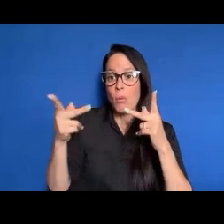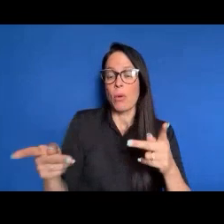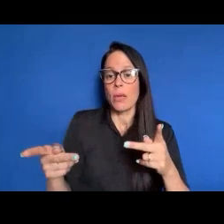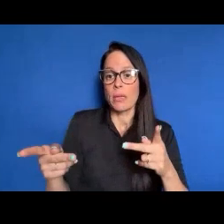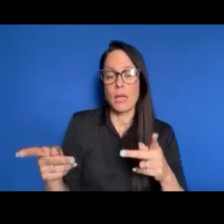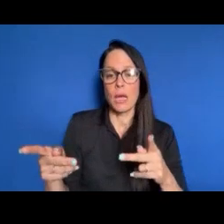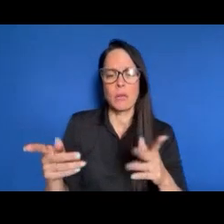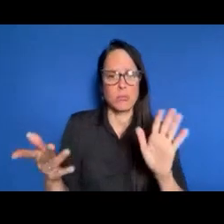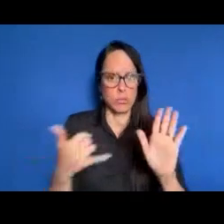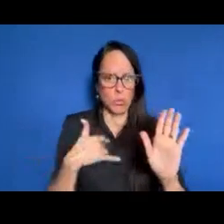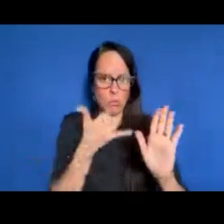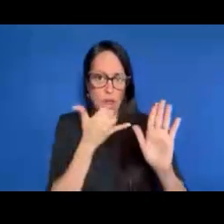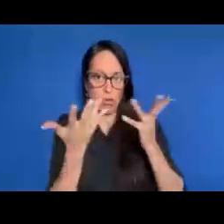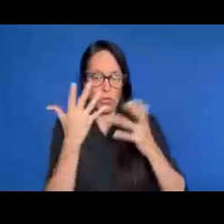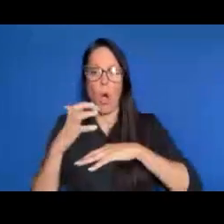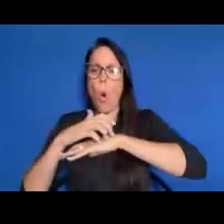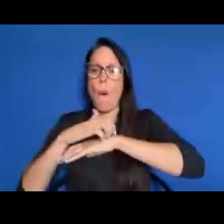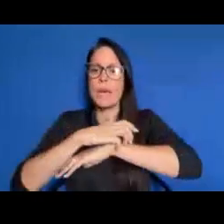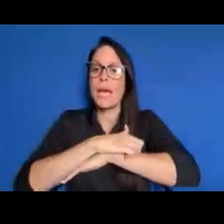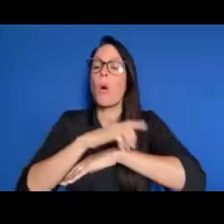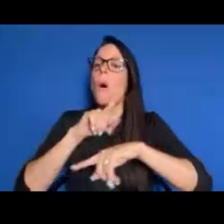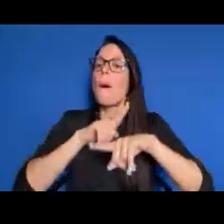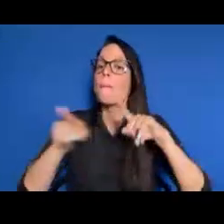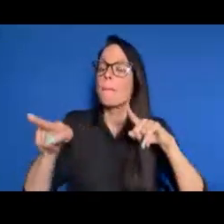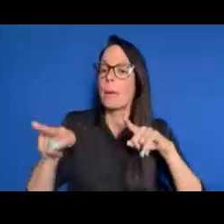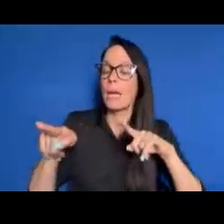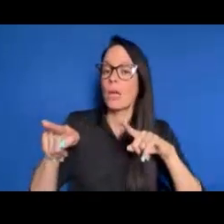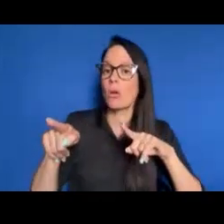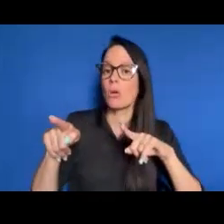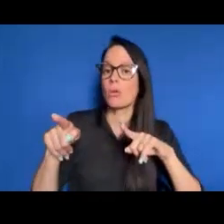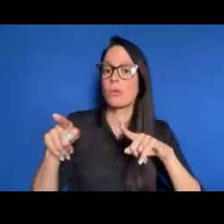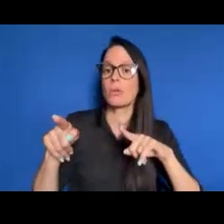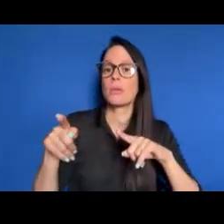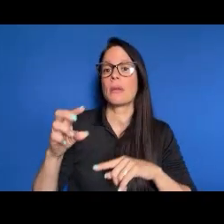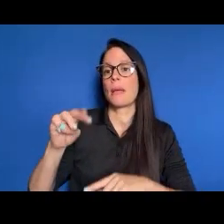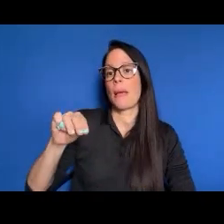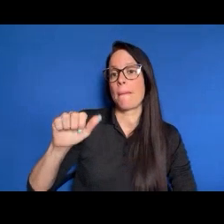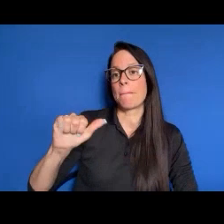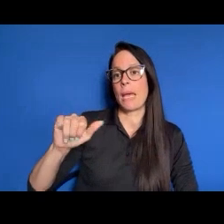en Hormiguero. Sin embargo, tenemos a Migrant, que Migrant tiene, creo que